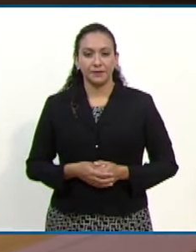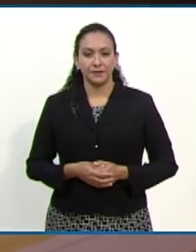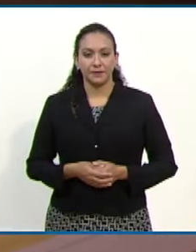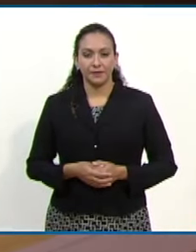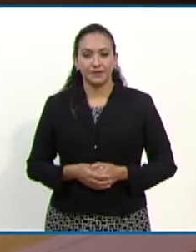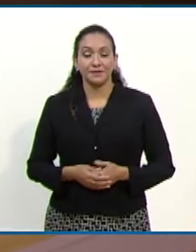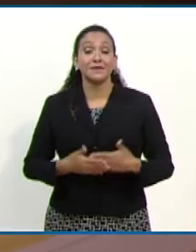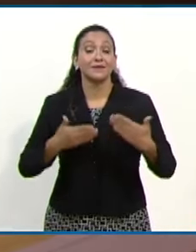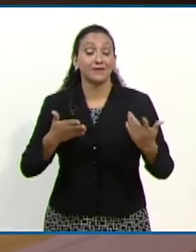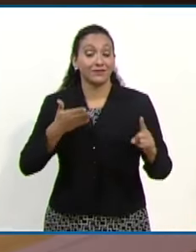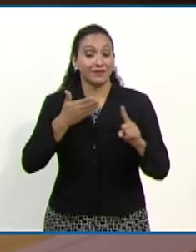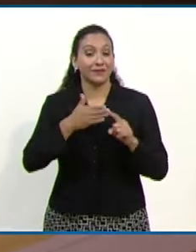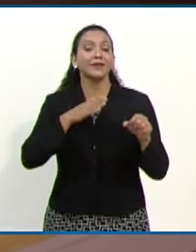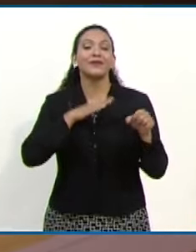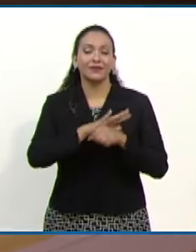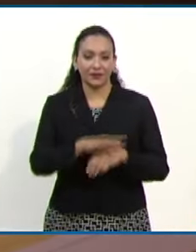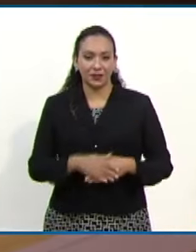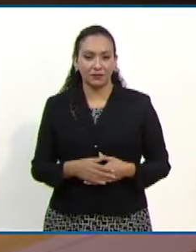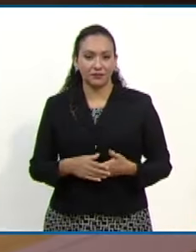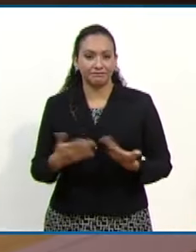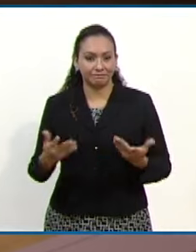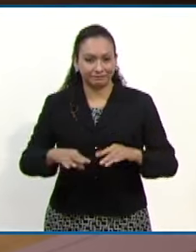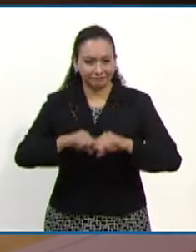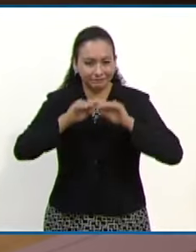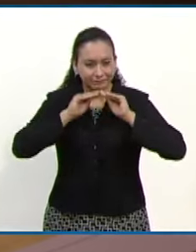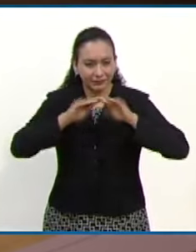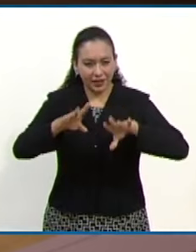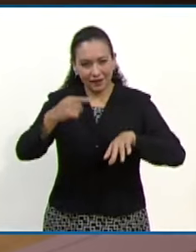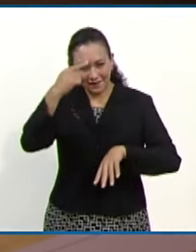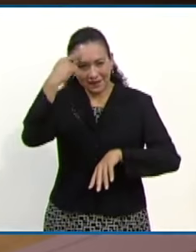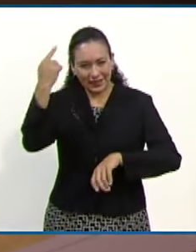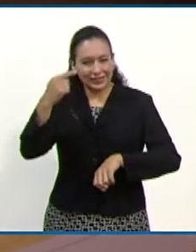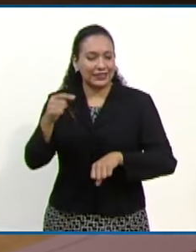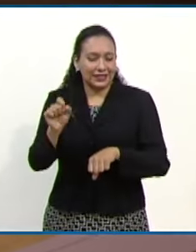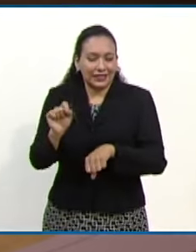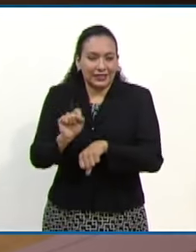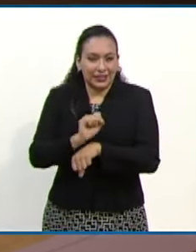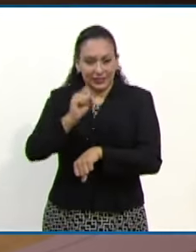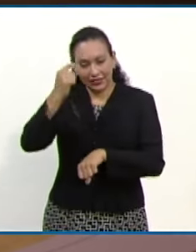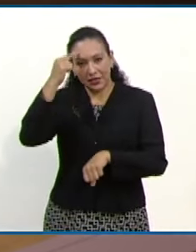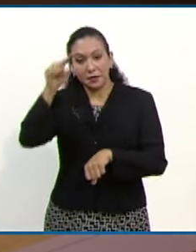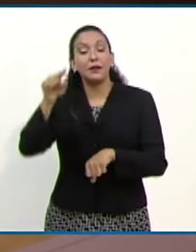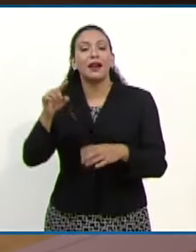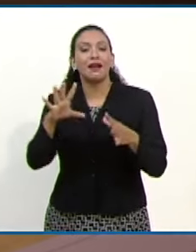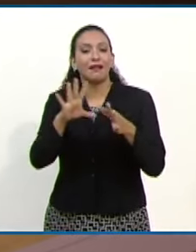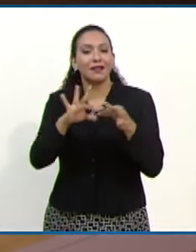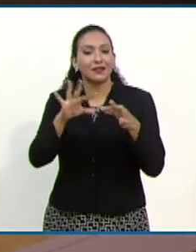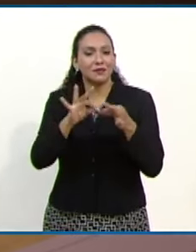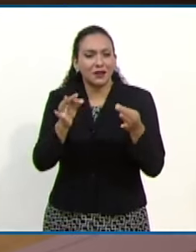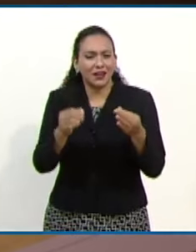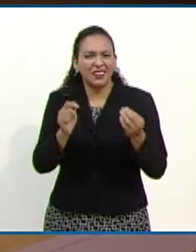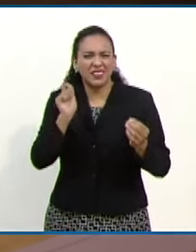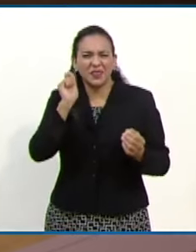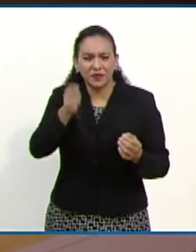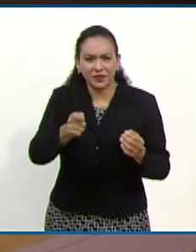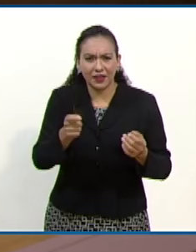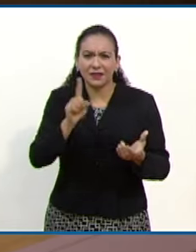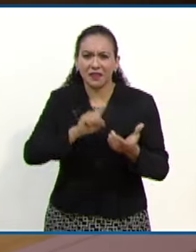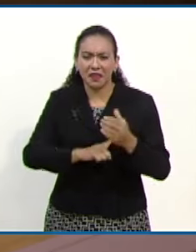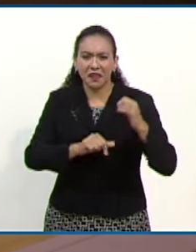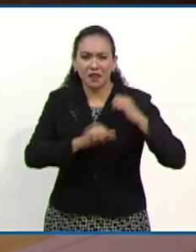Y con el fin de divulgar de una manera sencilla y accesible las tareas que realiza y cómo está integrada la